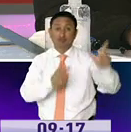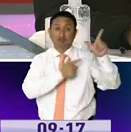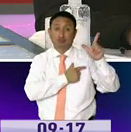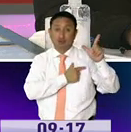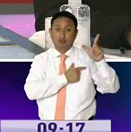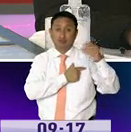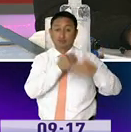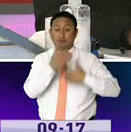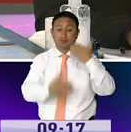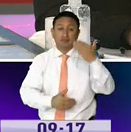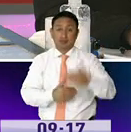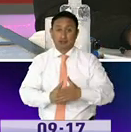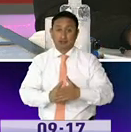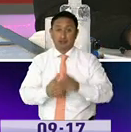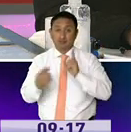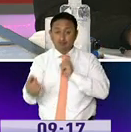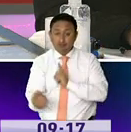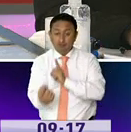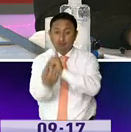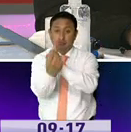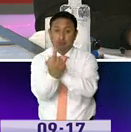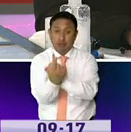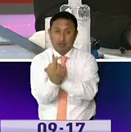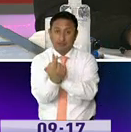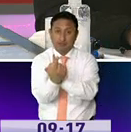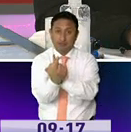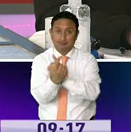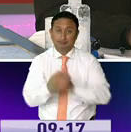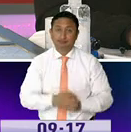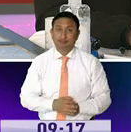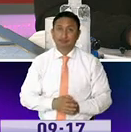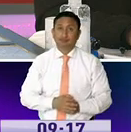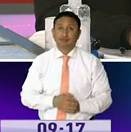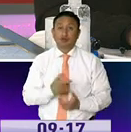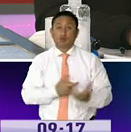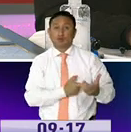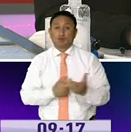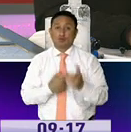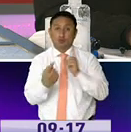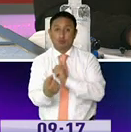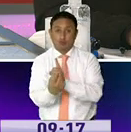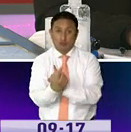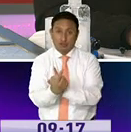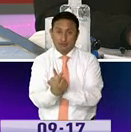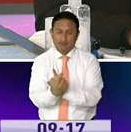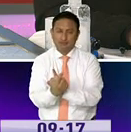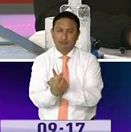Ecuatoriano. Posteriormente a esto se dirige el funcionario del Cuerpo de Bomberos, quien